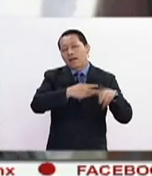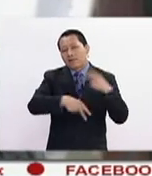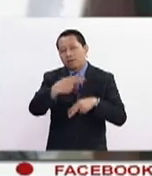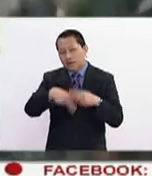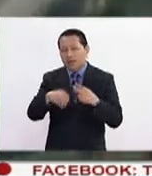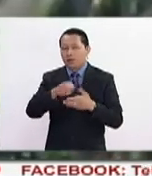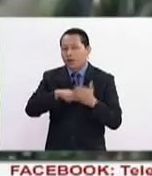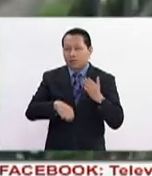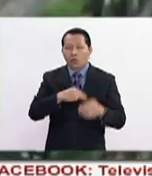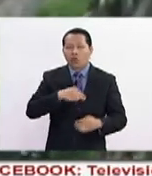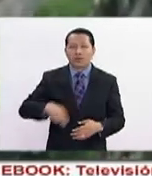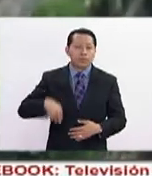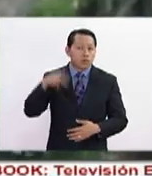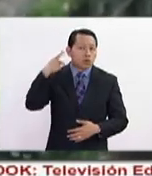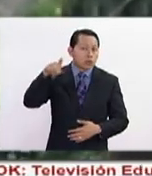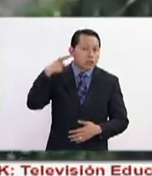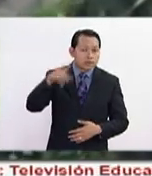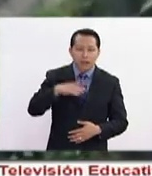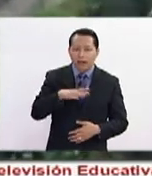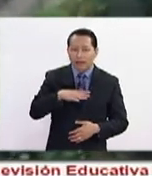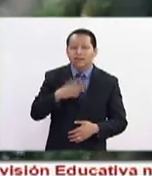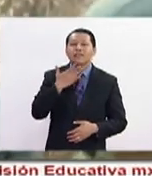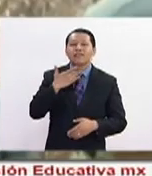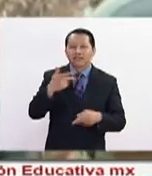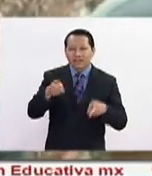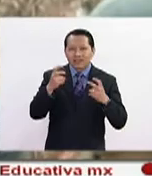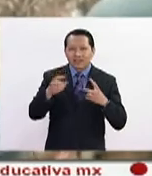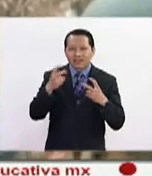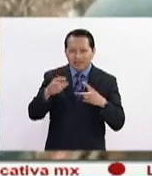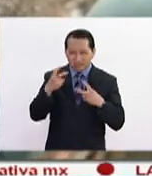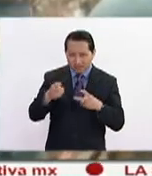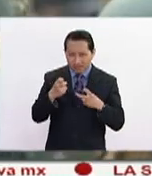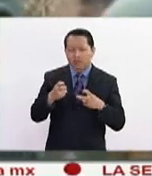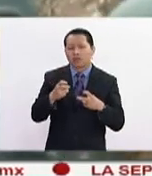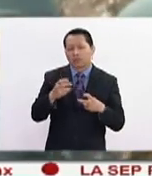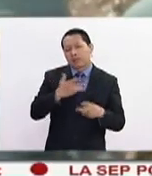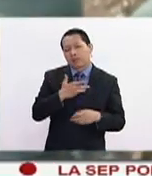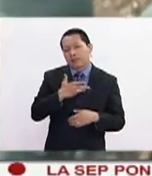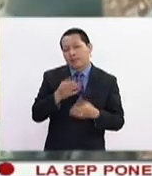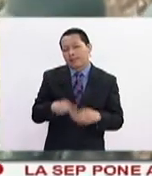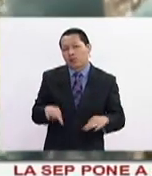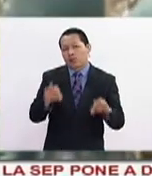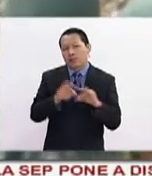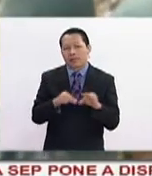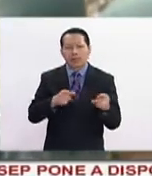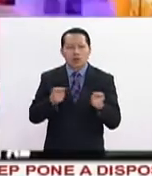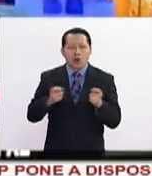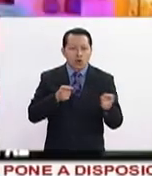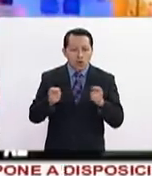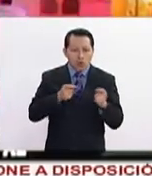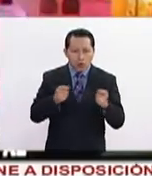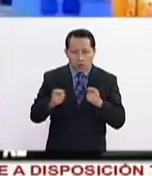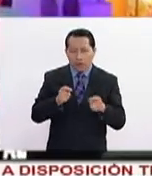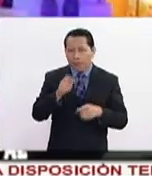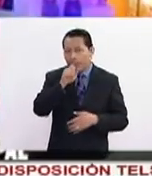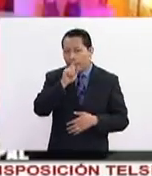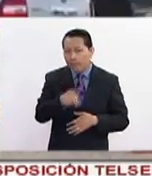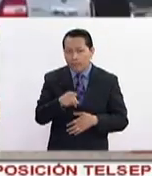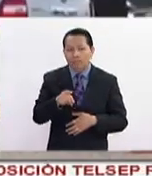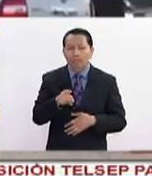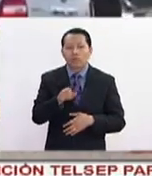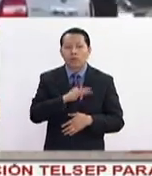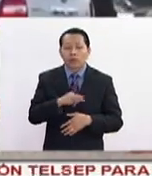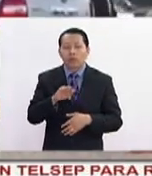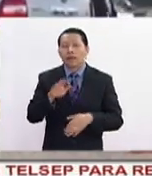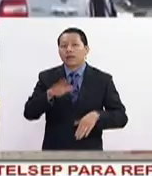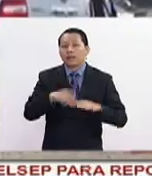algunos municipios de Puebla, en donde los guachicoleros tienen un importante control, se decía en Puebla